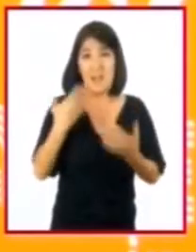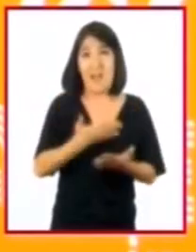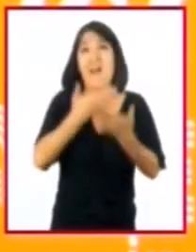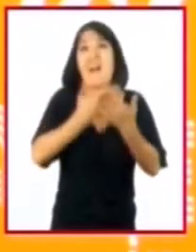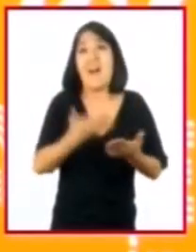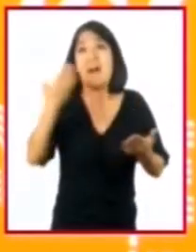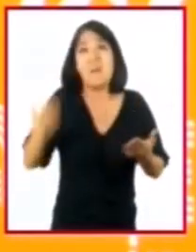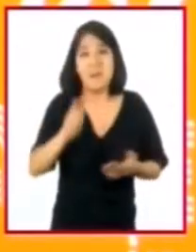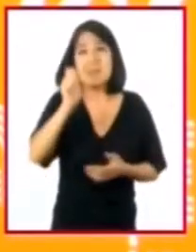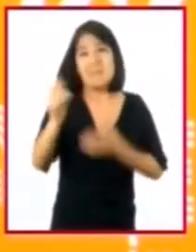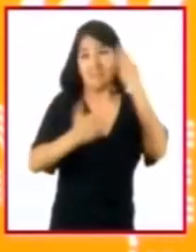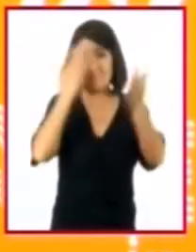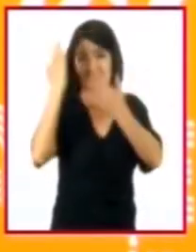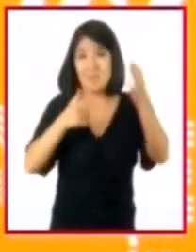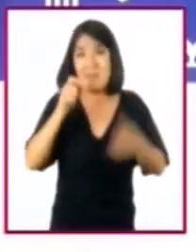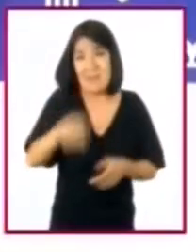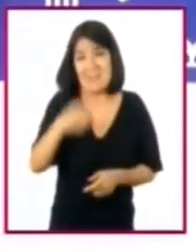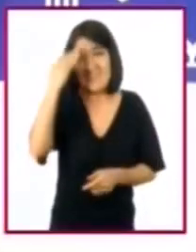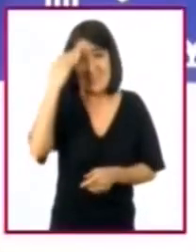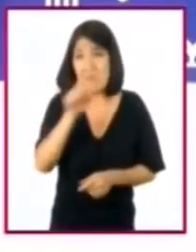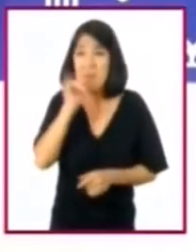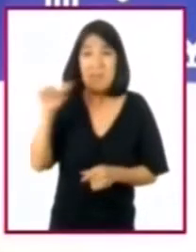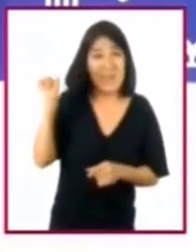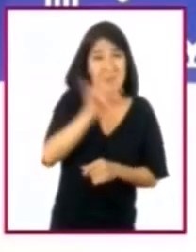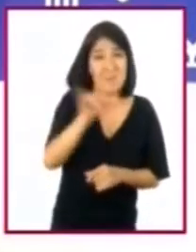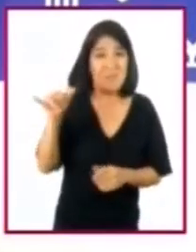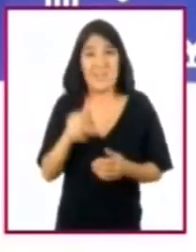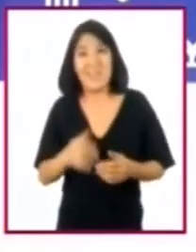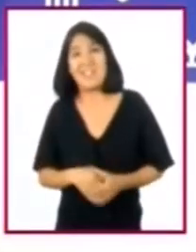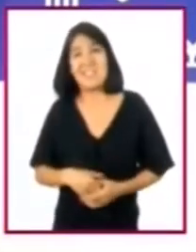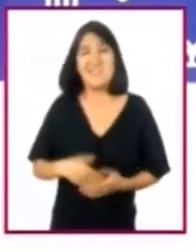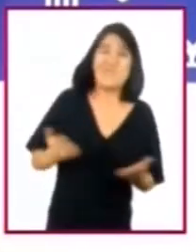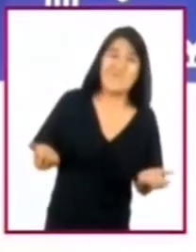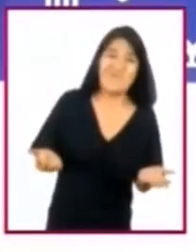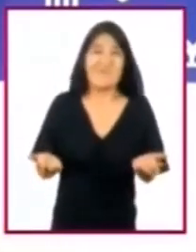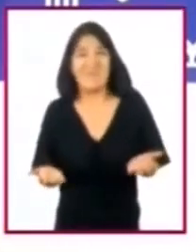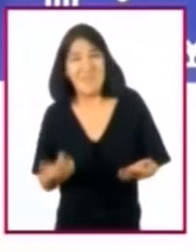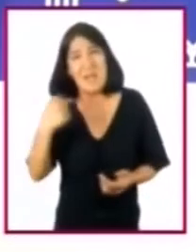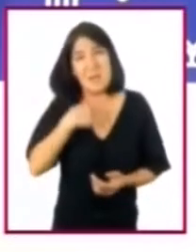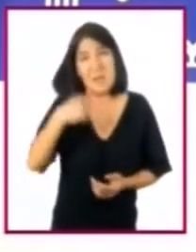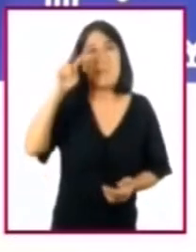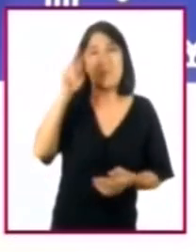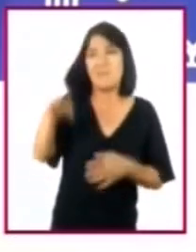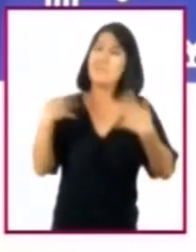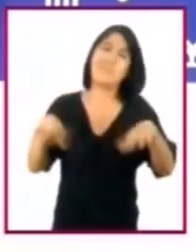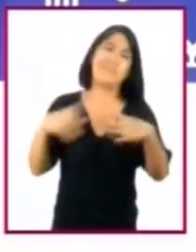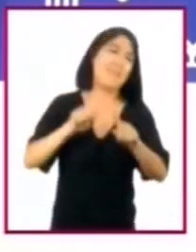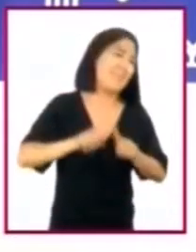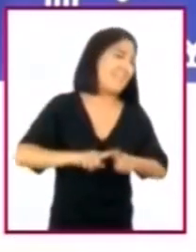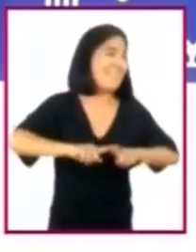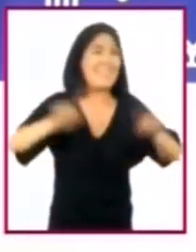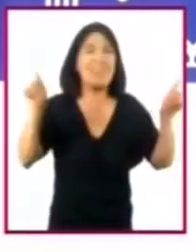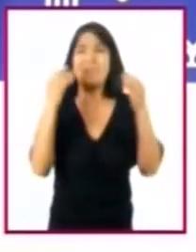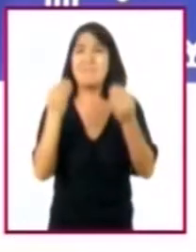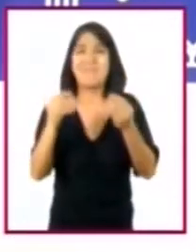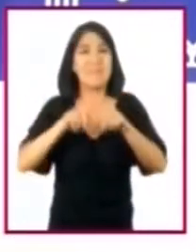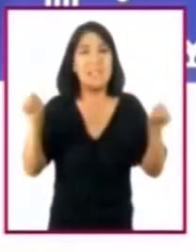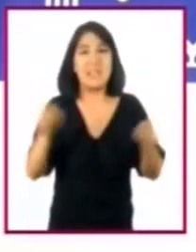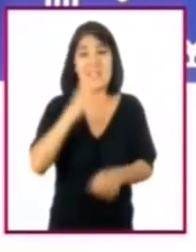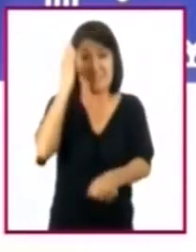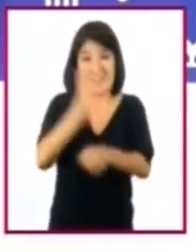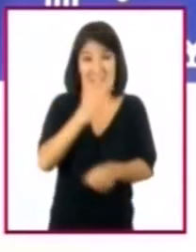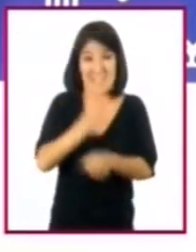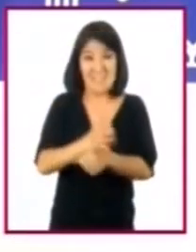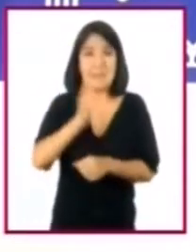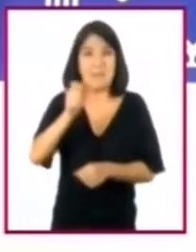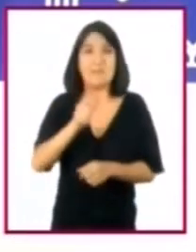efectúan los estudiantes contemporáneos? Me parece que hay muchas diferencias, maestro, como los castigos físicos